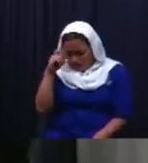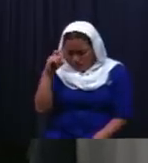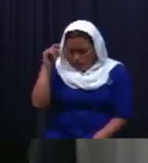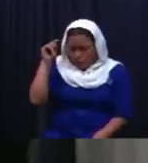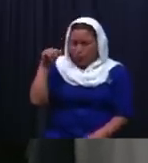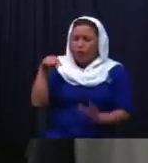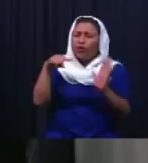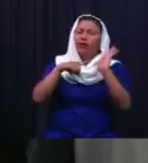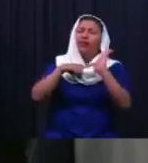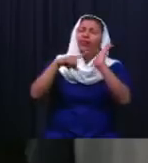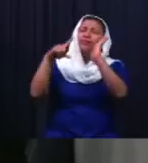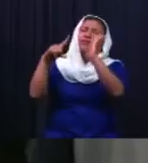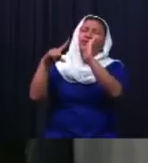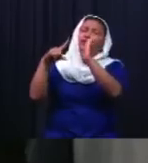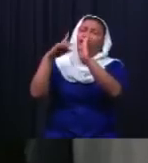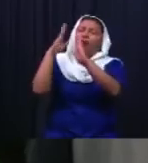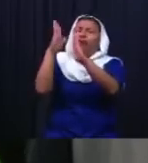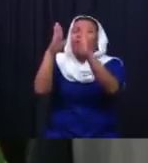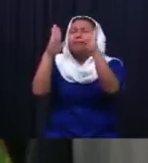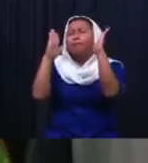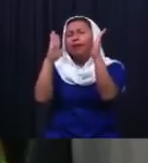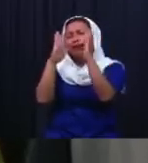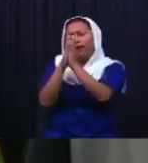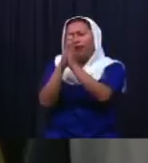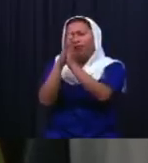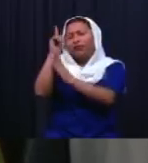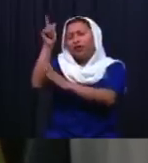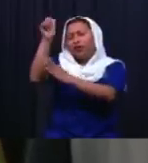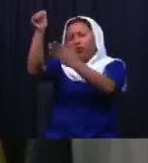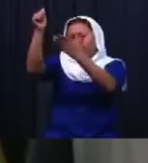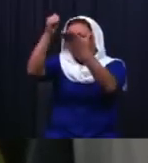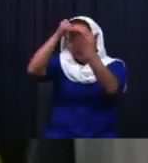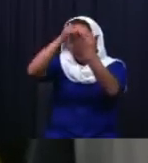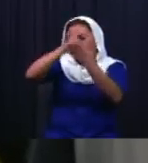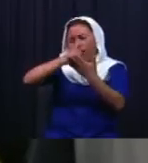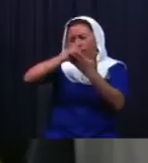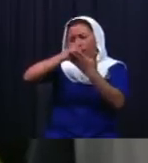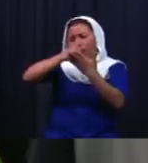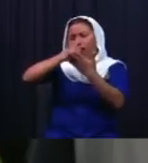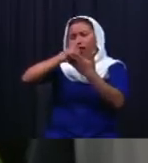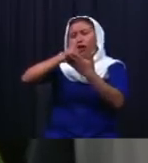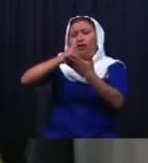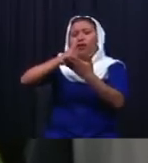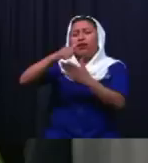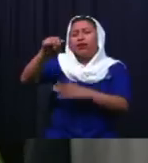en súplica que tu mano bendita se extienda y que tu favor sea sobre ellos.